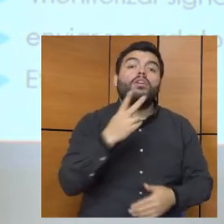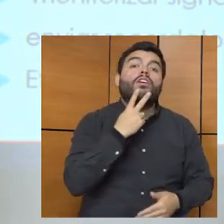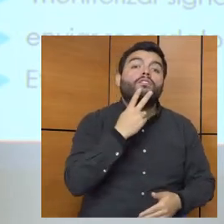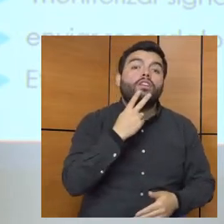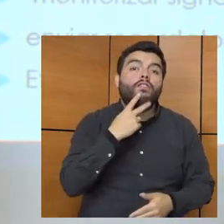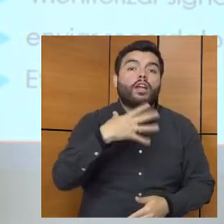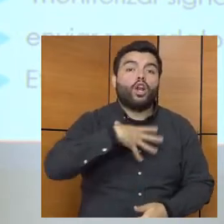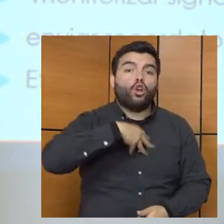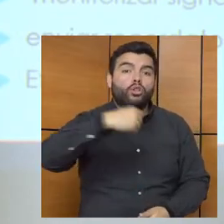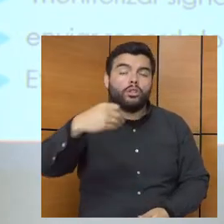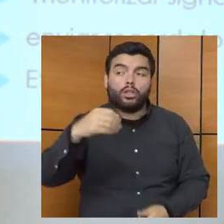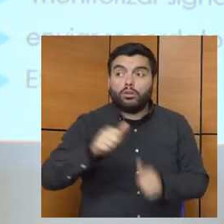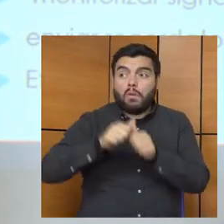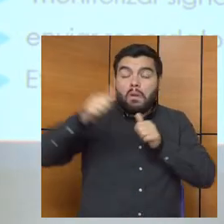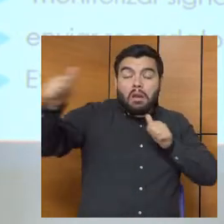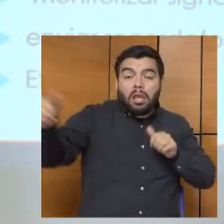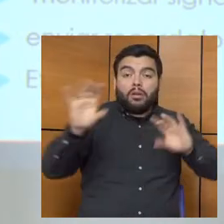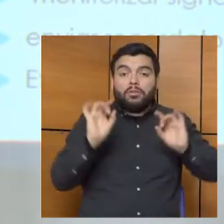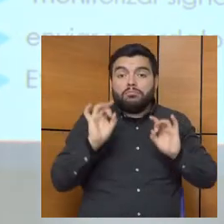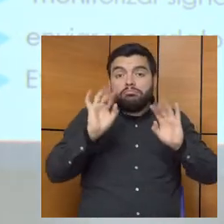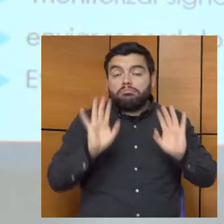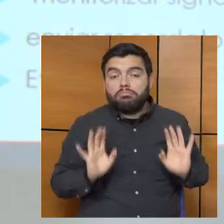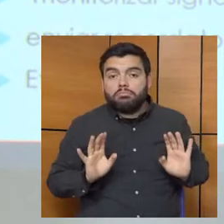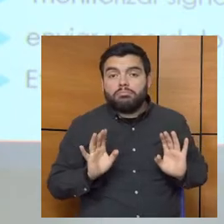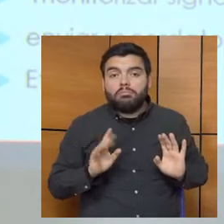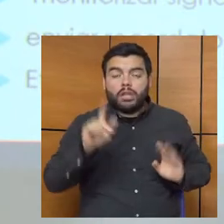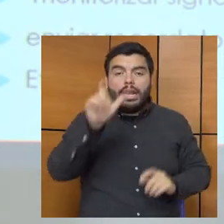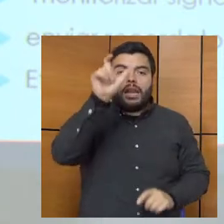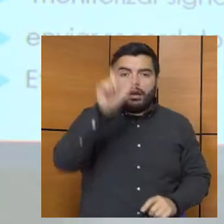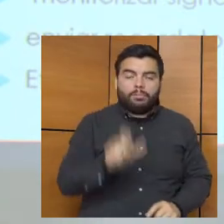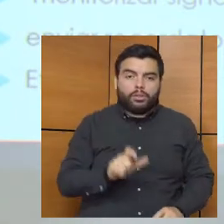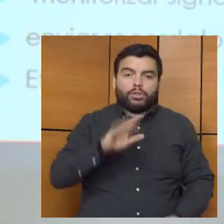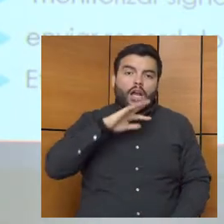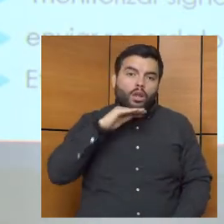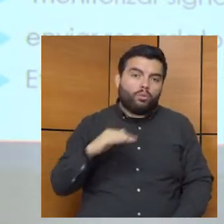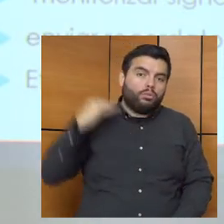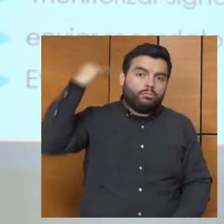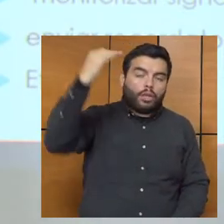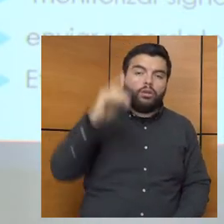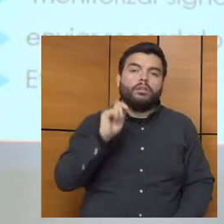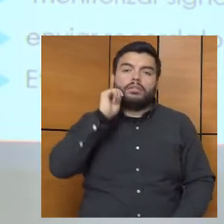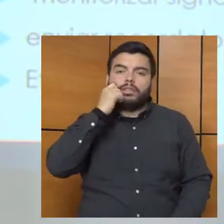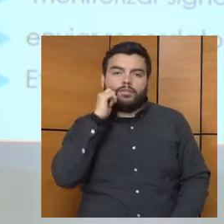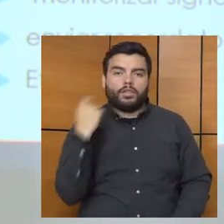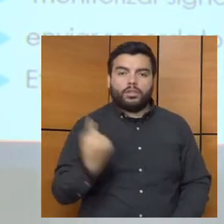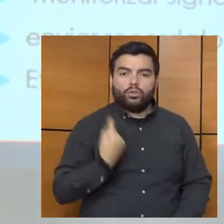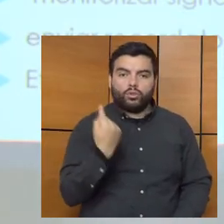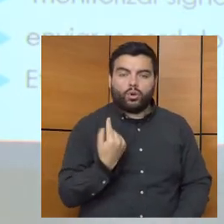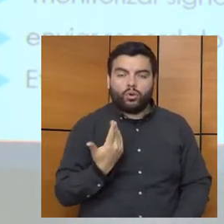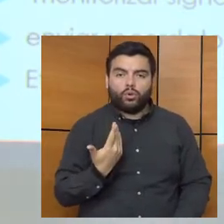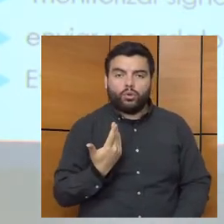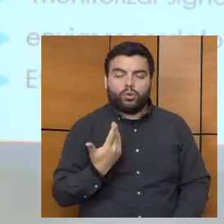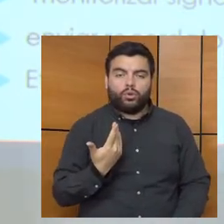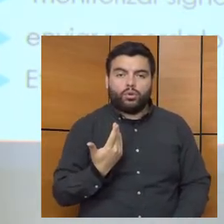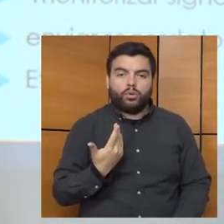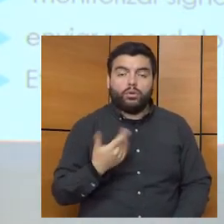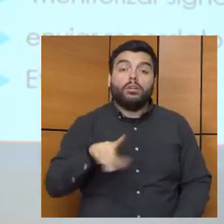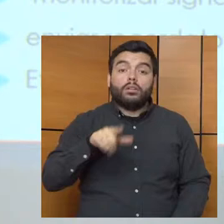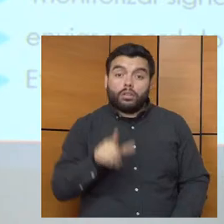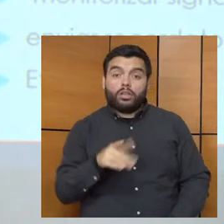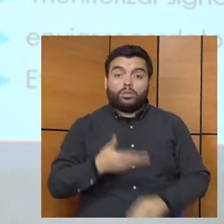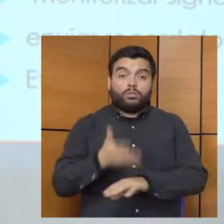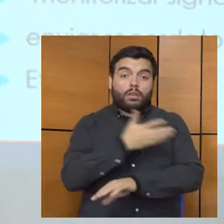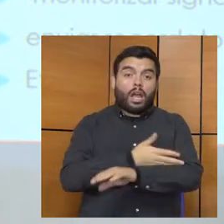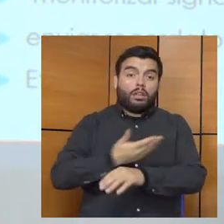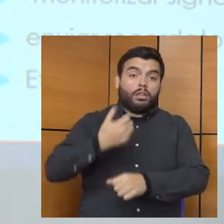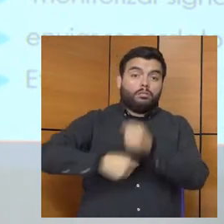los hijos pueden vivir lejos, eso hace que haya cada vez más personas mayores aisladas, solas. Y eso, pues hace unos años no